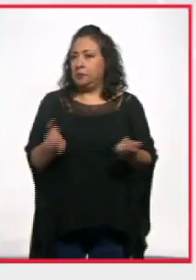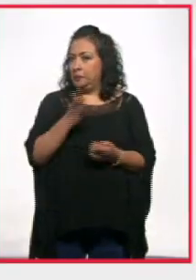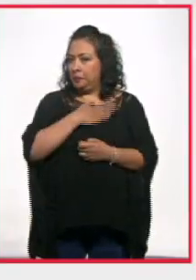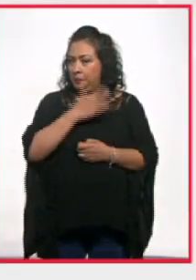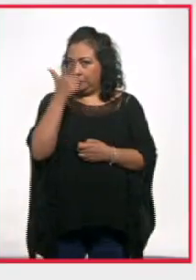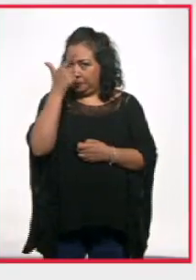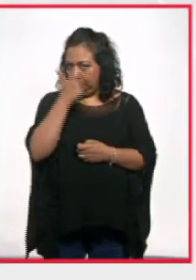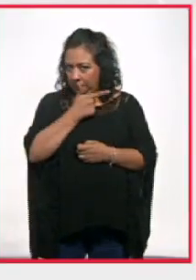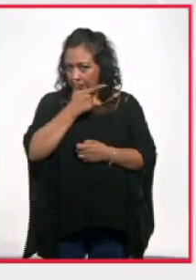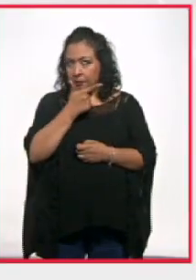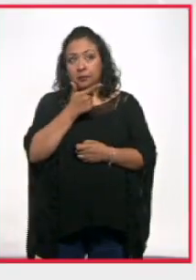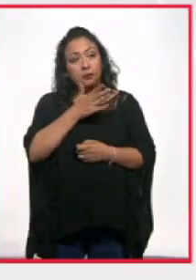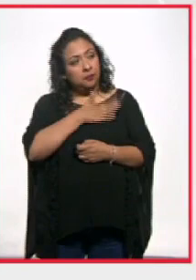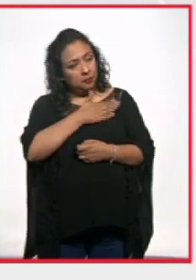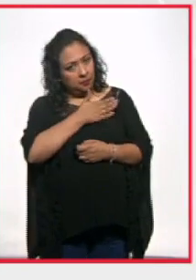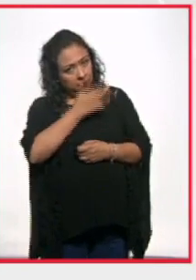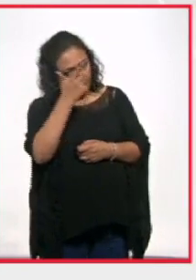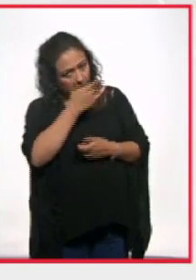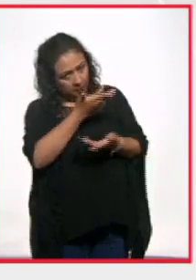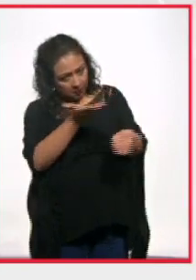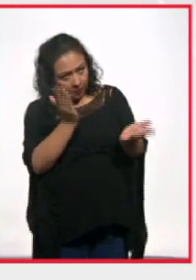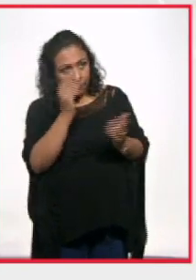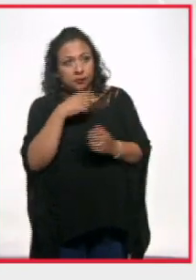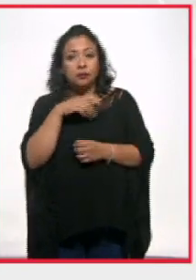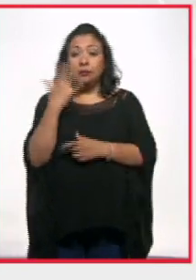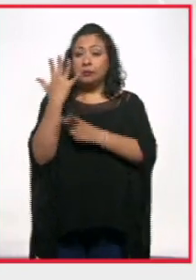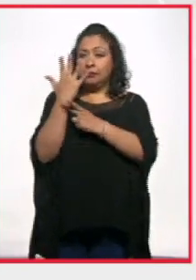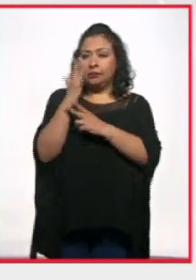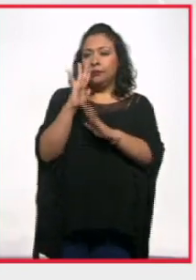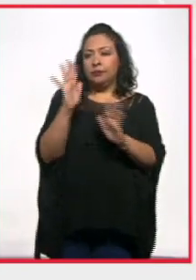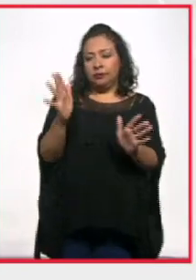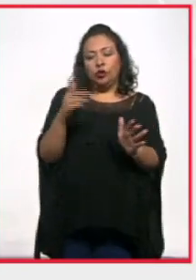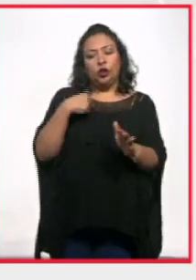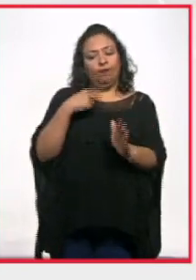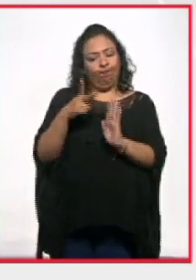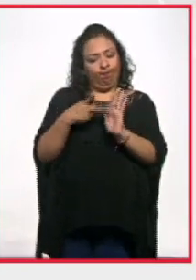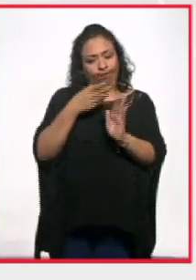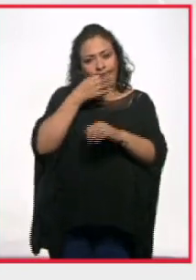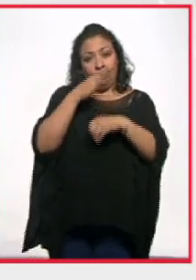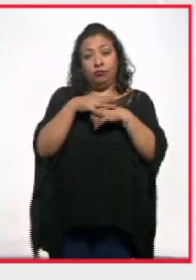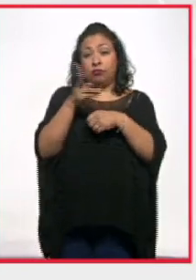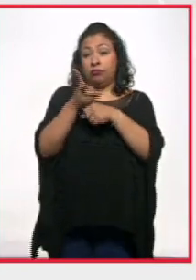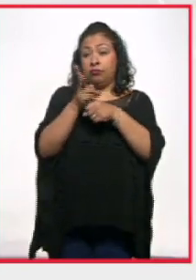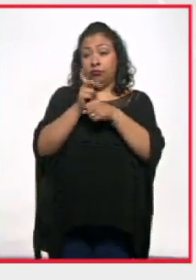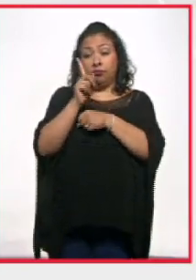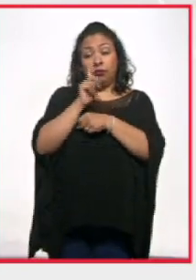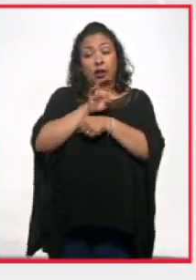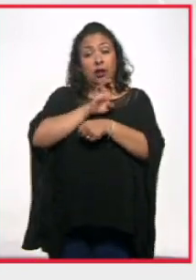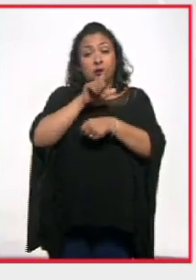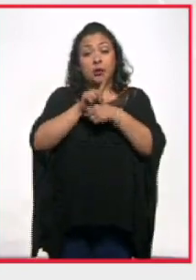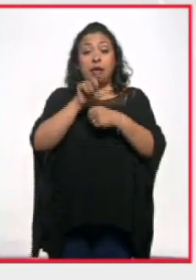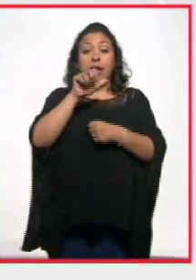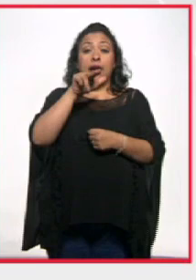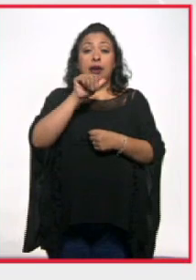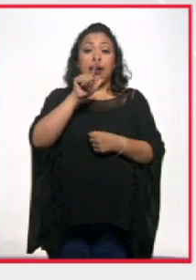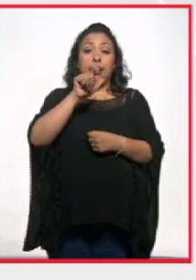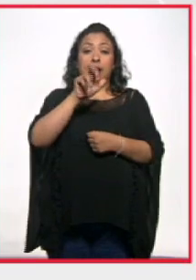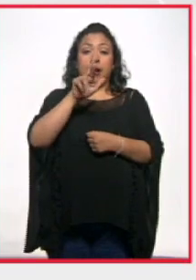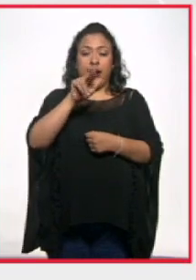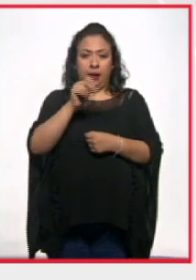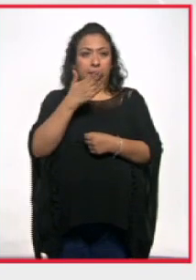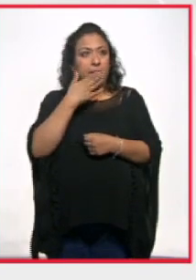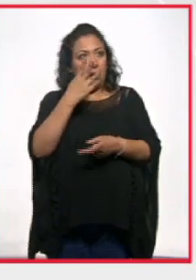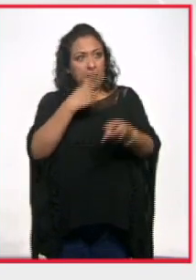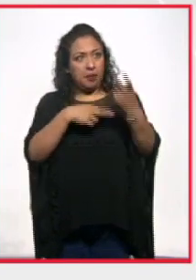Buenas noches, colegas, buenas noches también. Ya lo dijeron ellos, lo reenfatizo yo. Una invitada muy especial, Ana Lara. Bienvenida, Ana. Qué